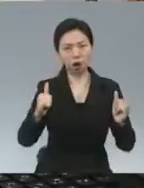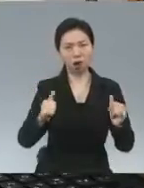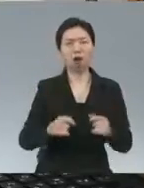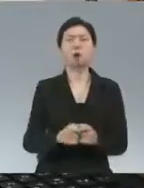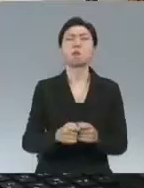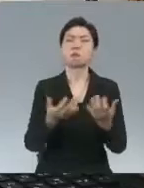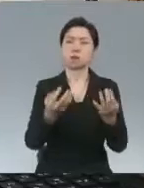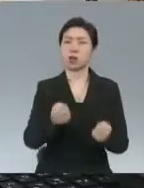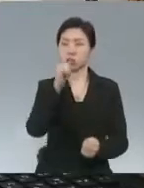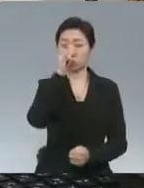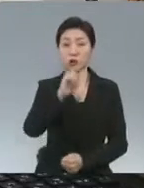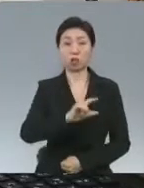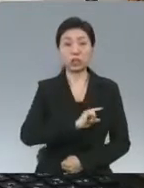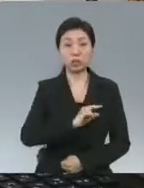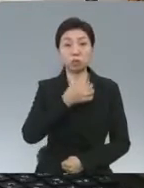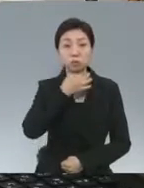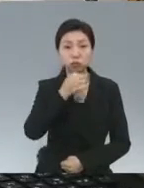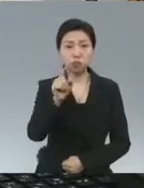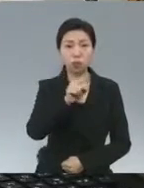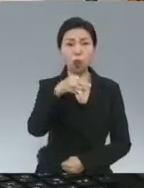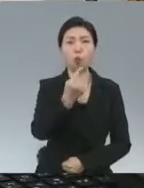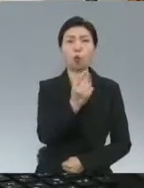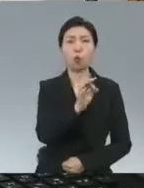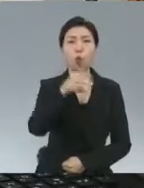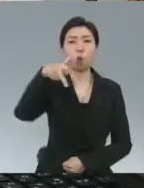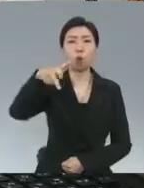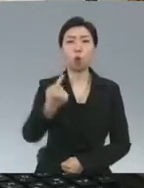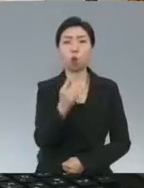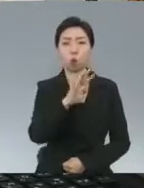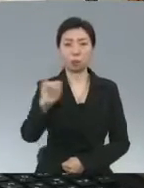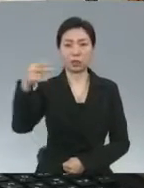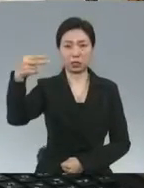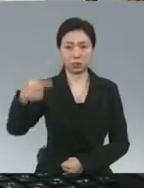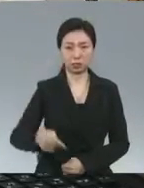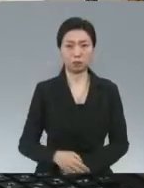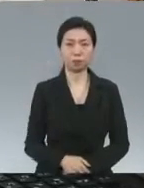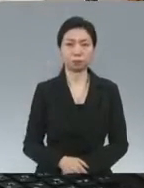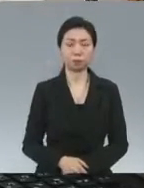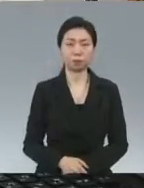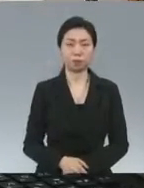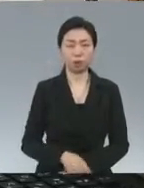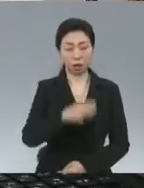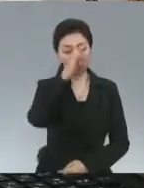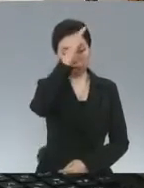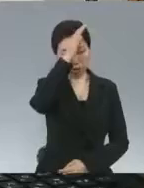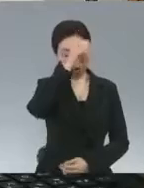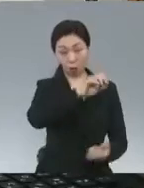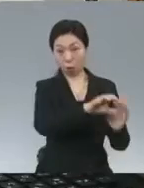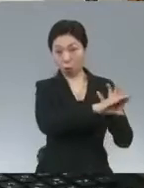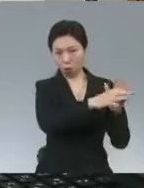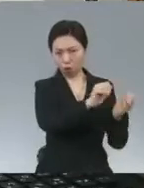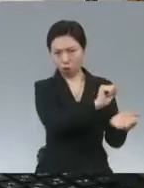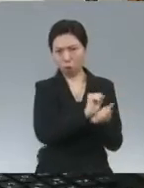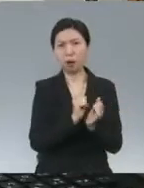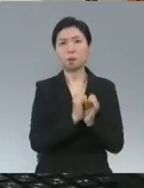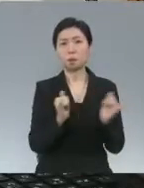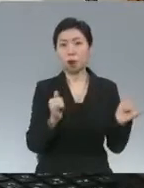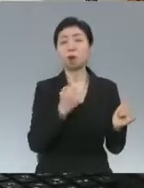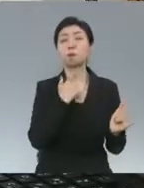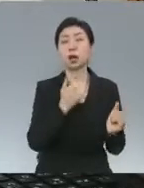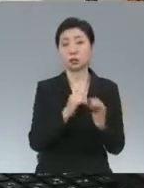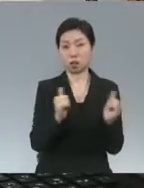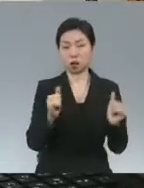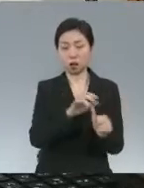mantener las precauciones ante el aumento de muertes y de enfermos graves actualmente hay más de 1000 pacientes graves a nivel nacional